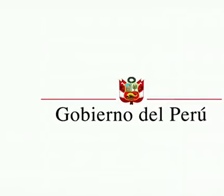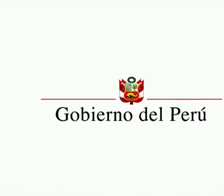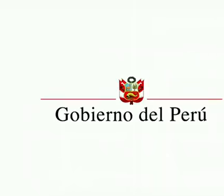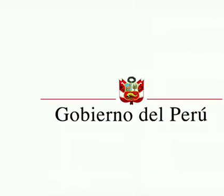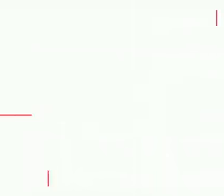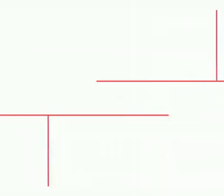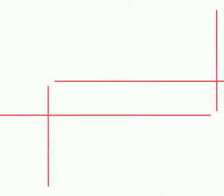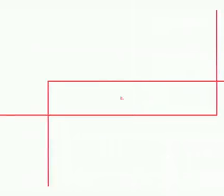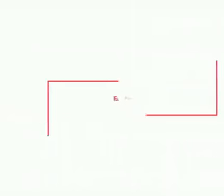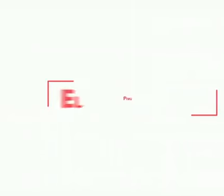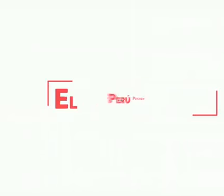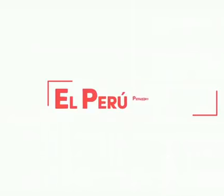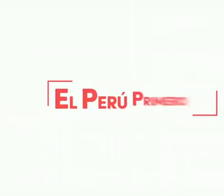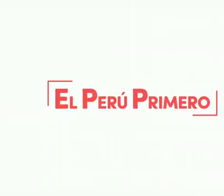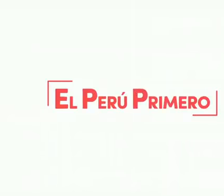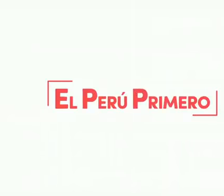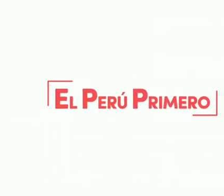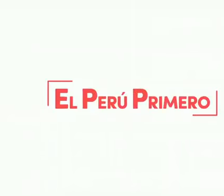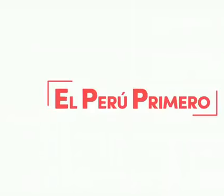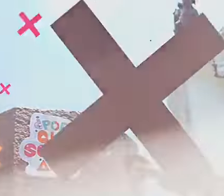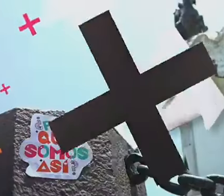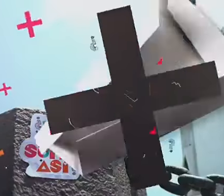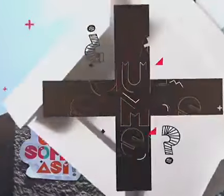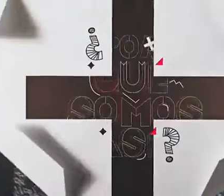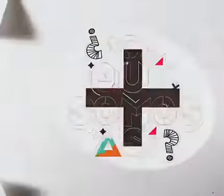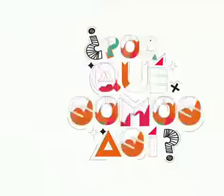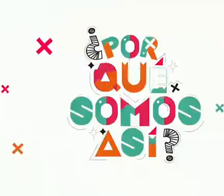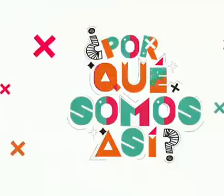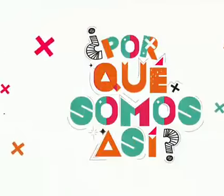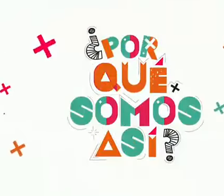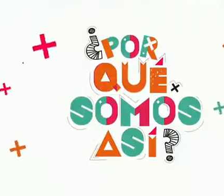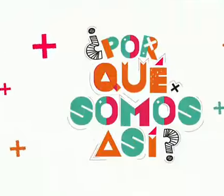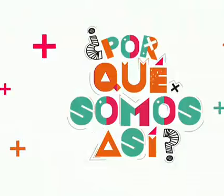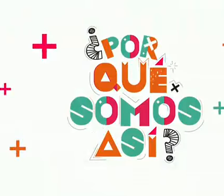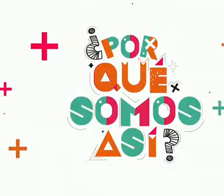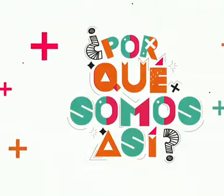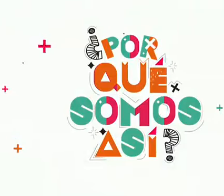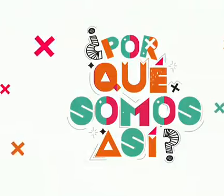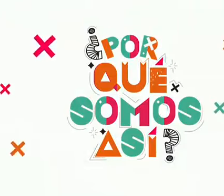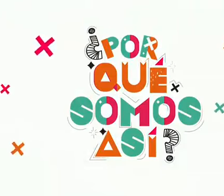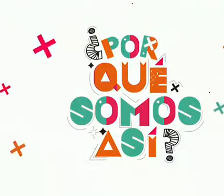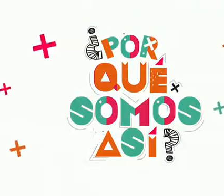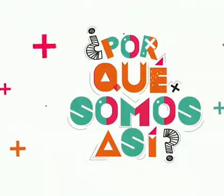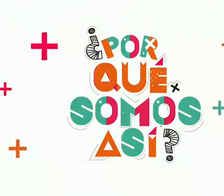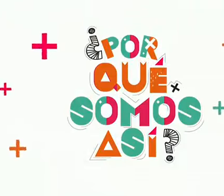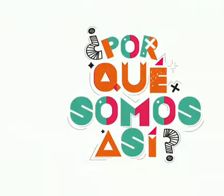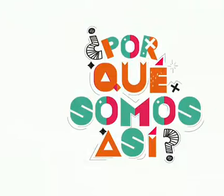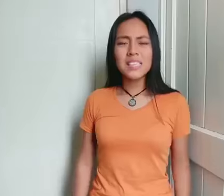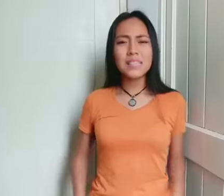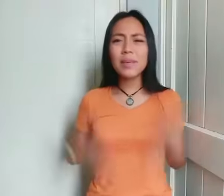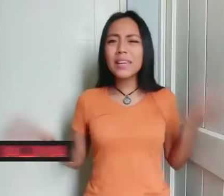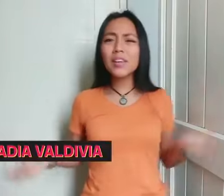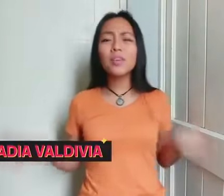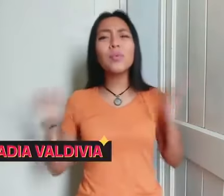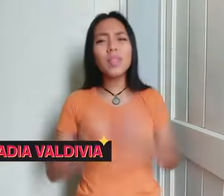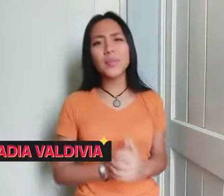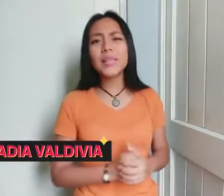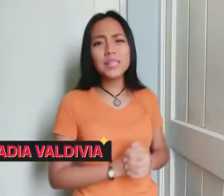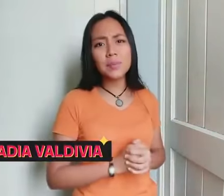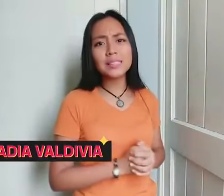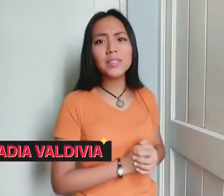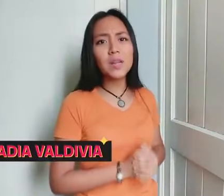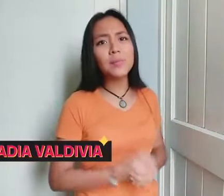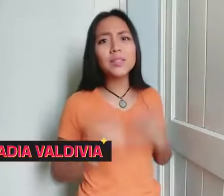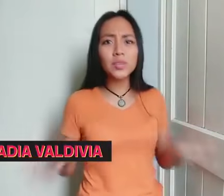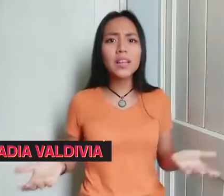Gobierno del Perú. El Perú primero. En el próximo capítulo de ¿Por qué somos así? ¿Se imaginan cómo la